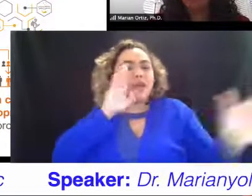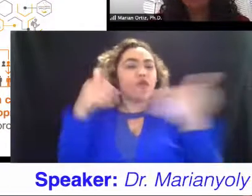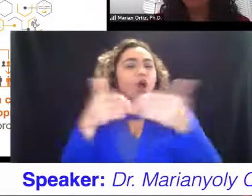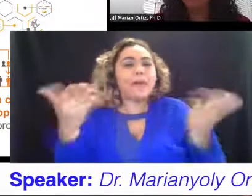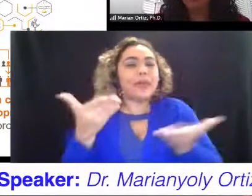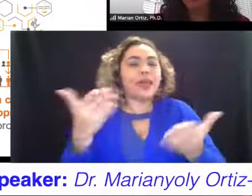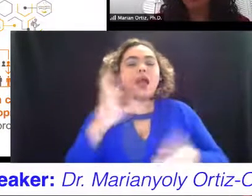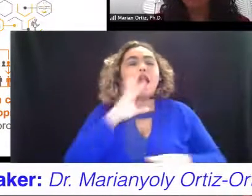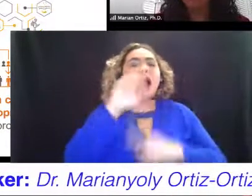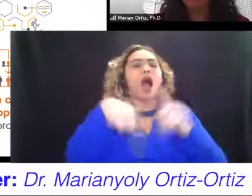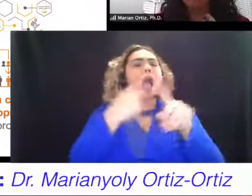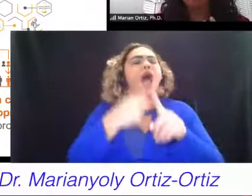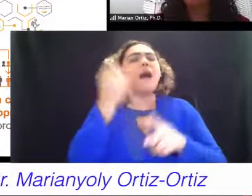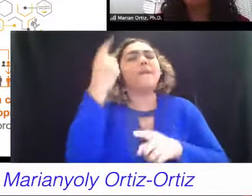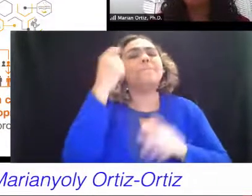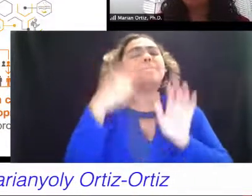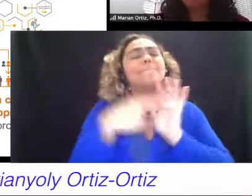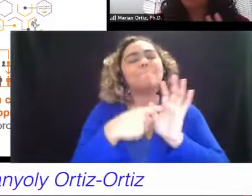la